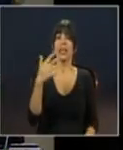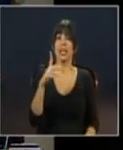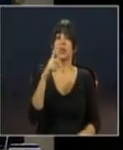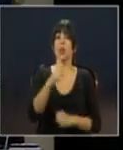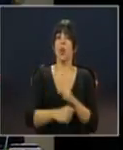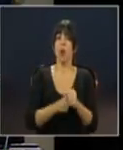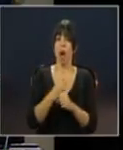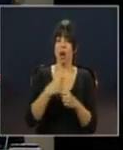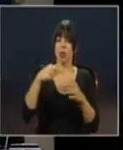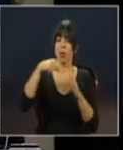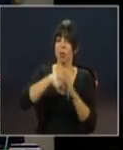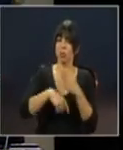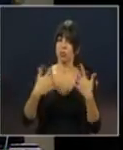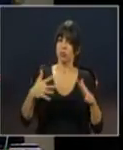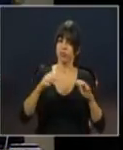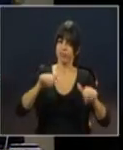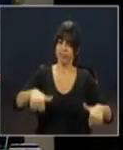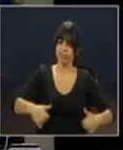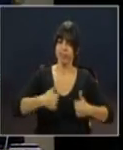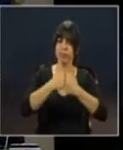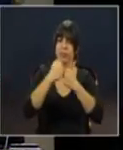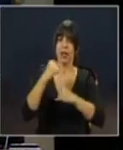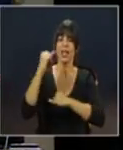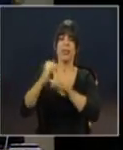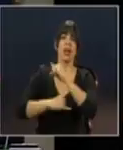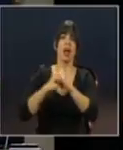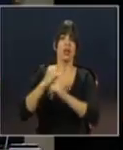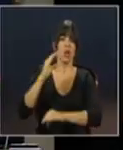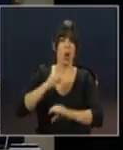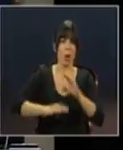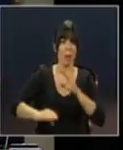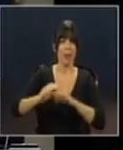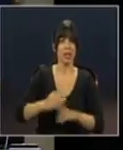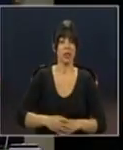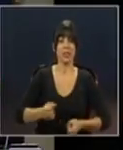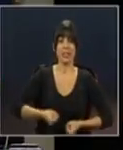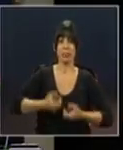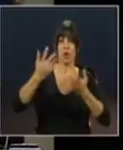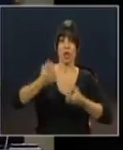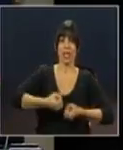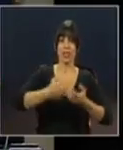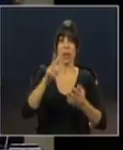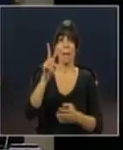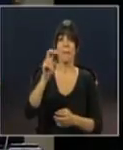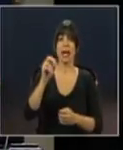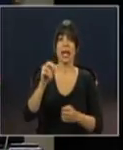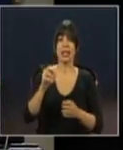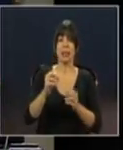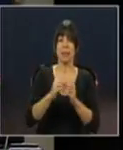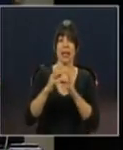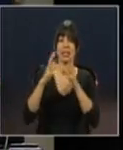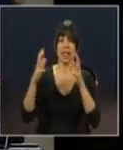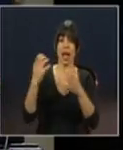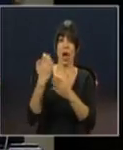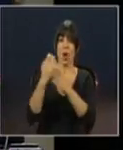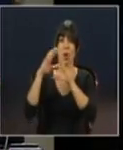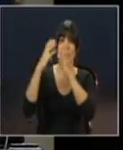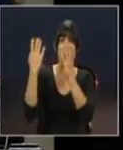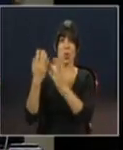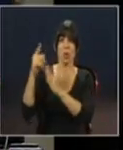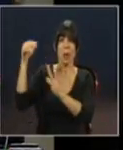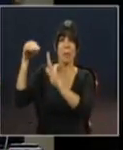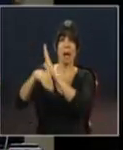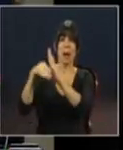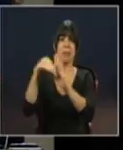año de profundos desafíos en el comercio internacional. Las exportaciones de las 20 mayores economías del mundo cayeron